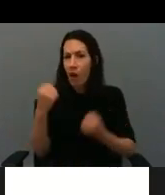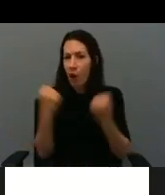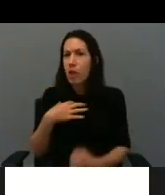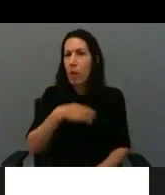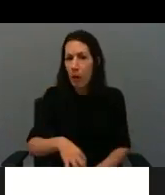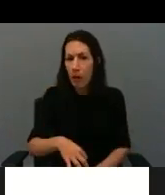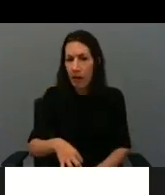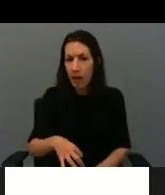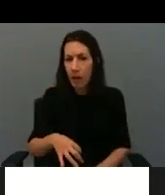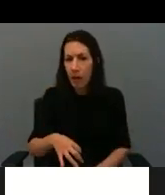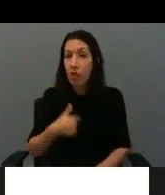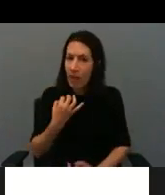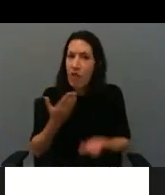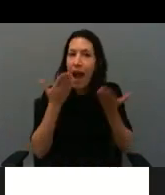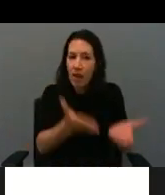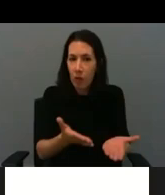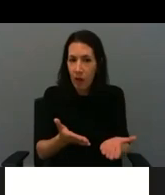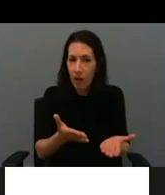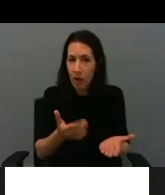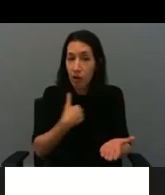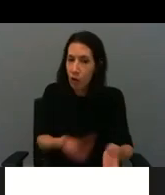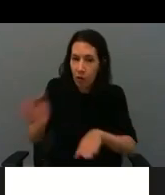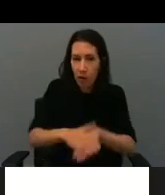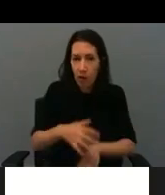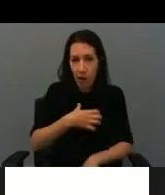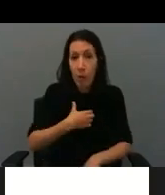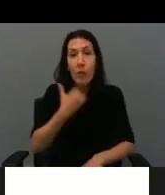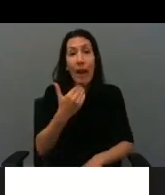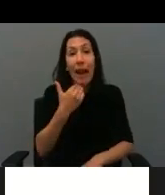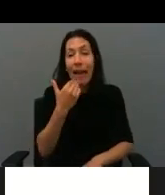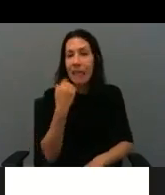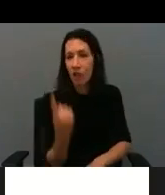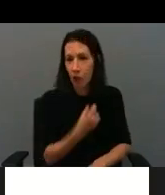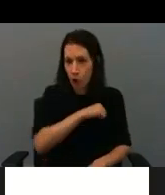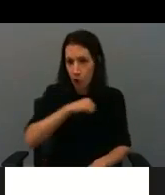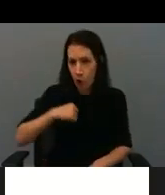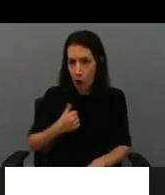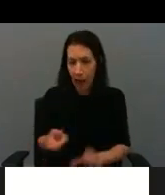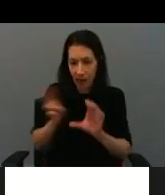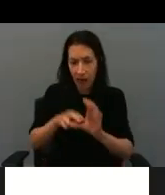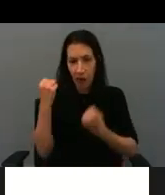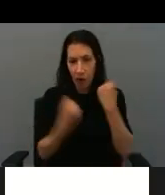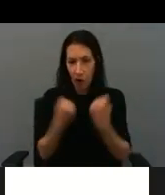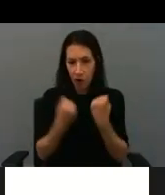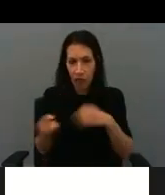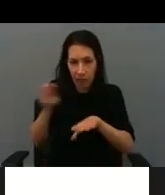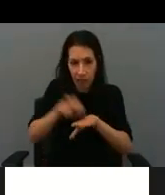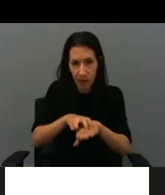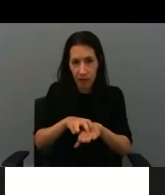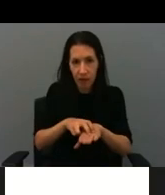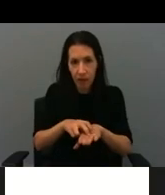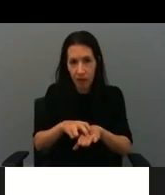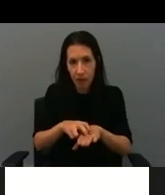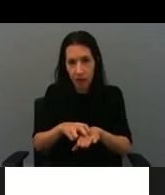la tenemos que ayudar, pero prácticamente baja sola del coche. Y es pues lo que nosotros